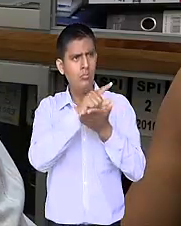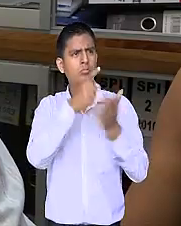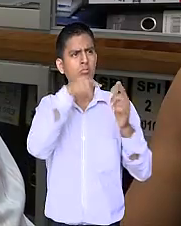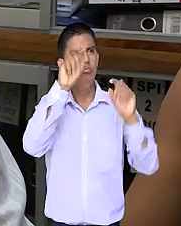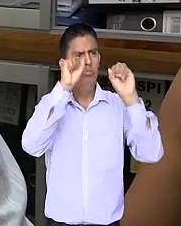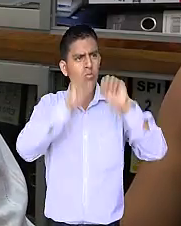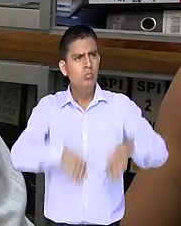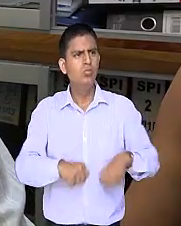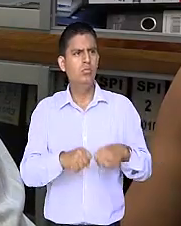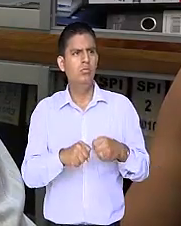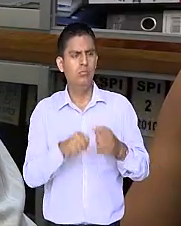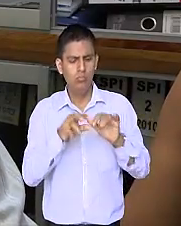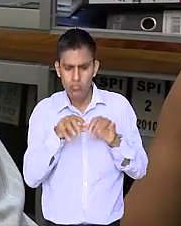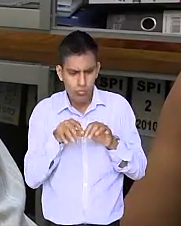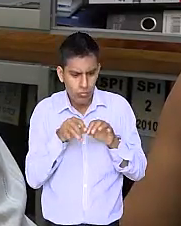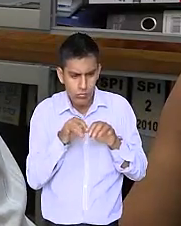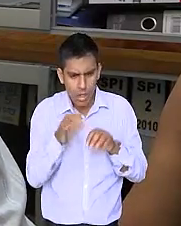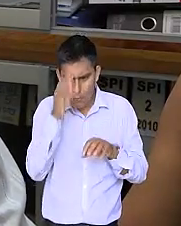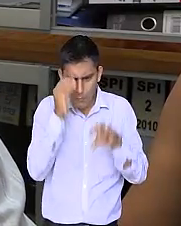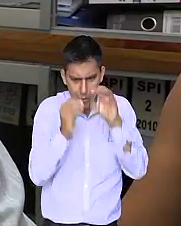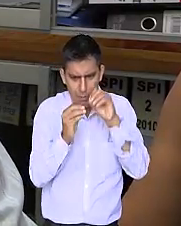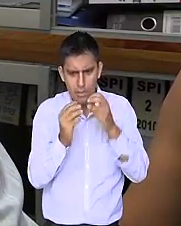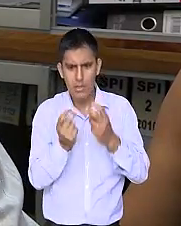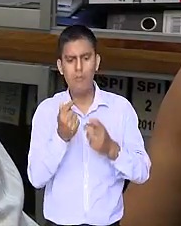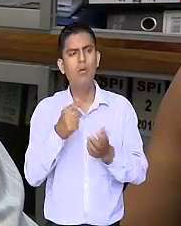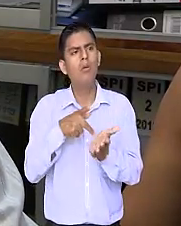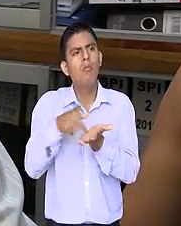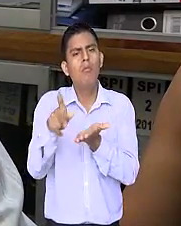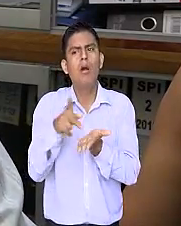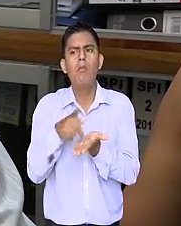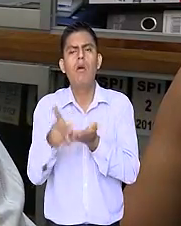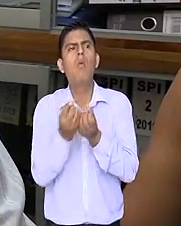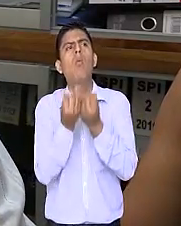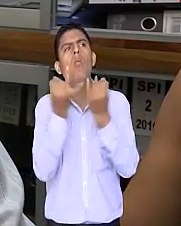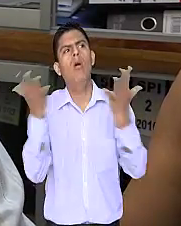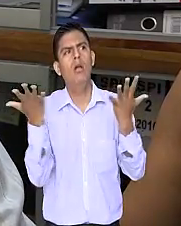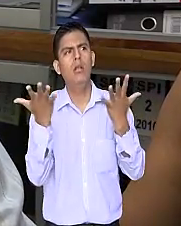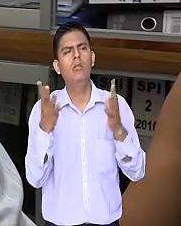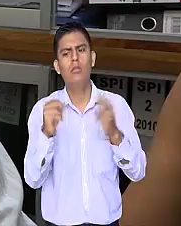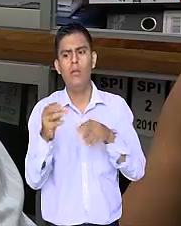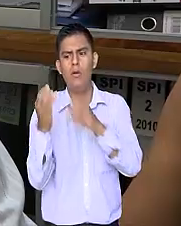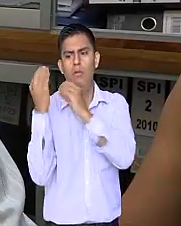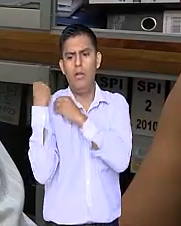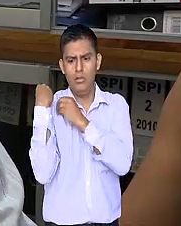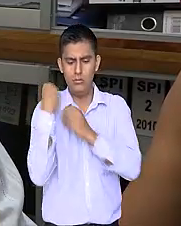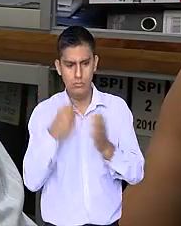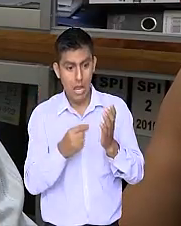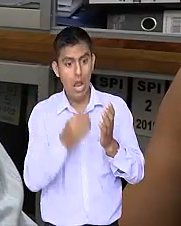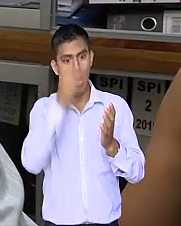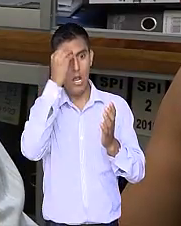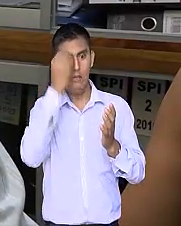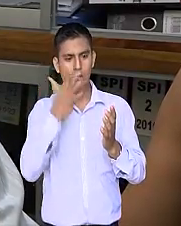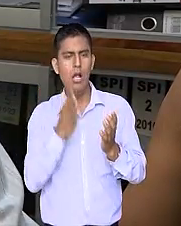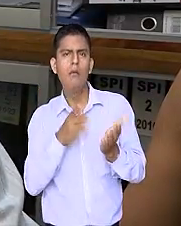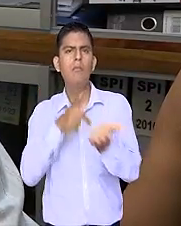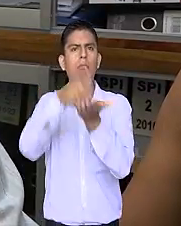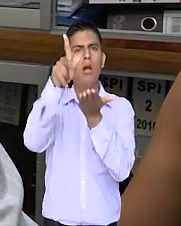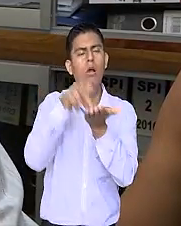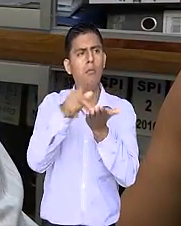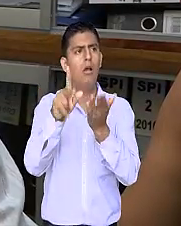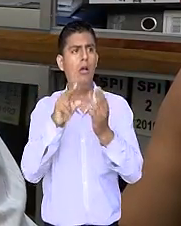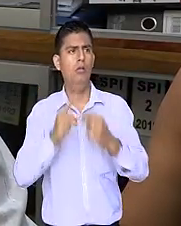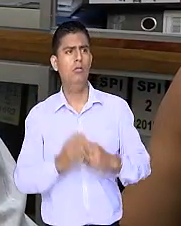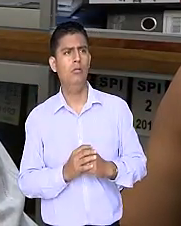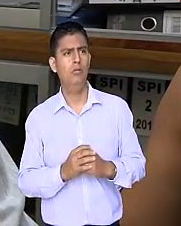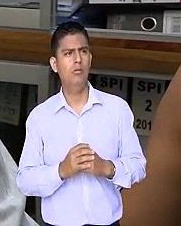Agrio, puedan acceder de la forma más ágil y oportuna a conocer sus obligaciones y cancelar sus obligaciones dentro de